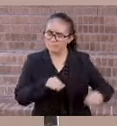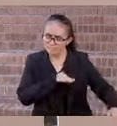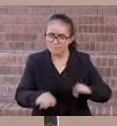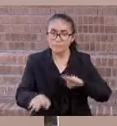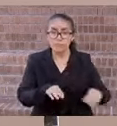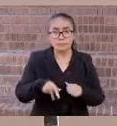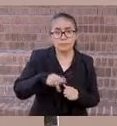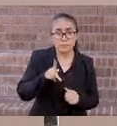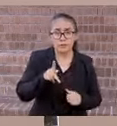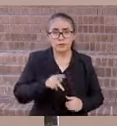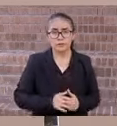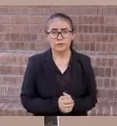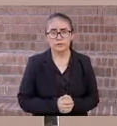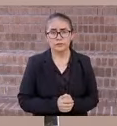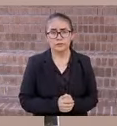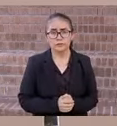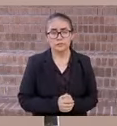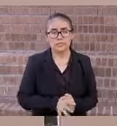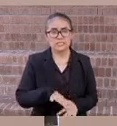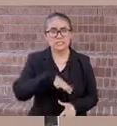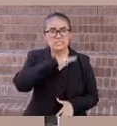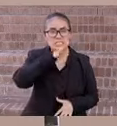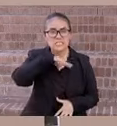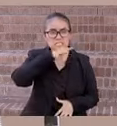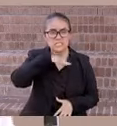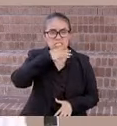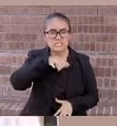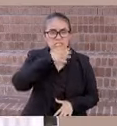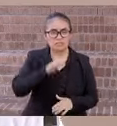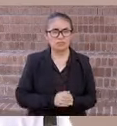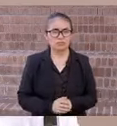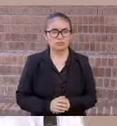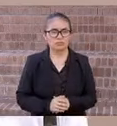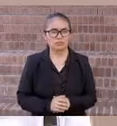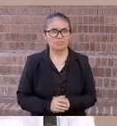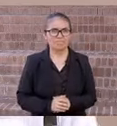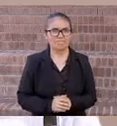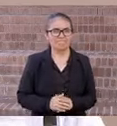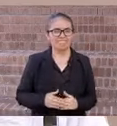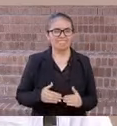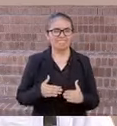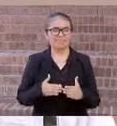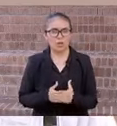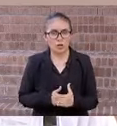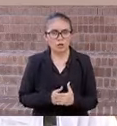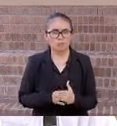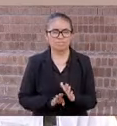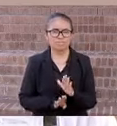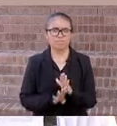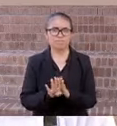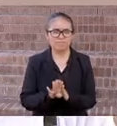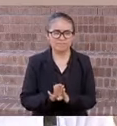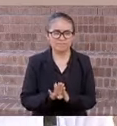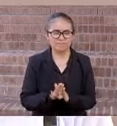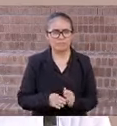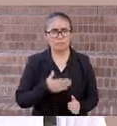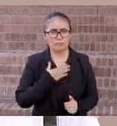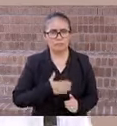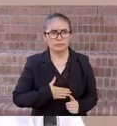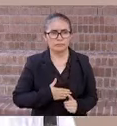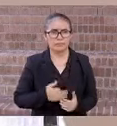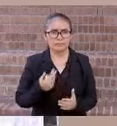pero la corrupción ha impedido el progreso con justicia